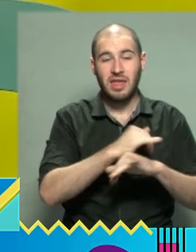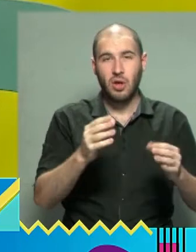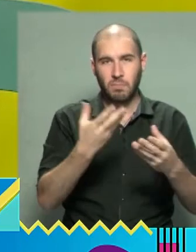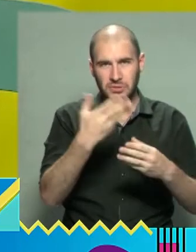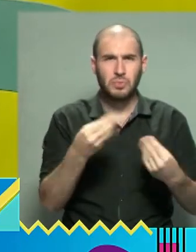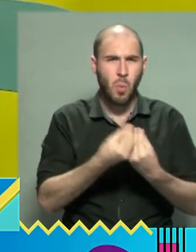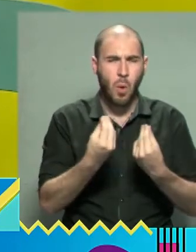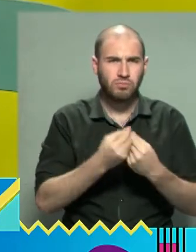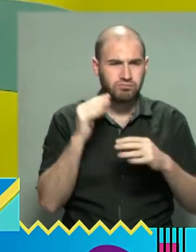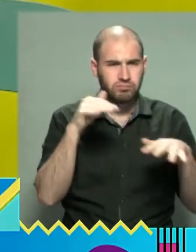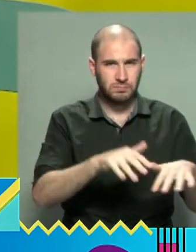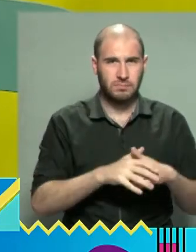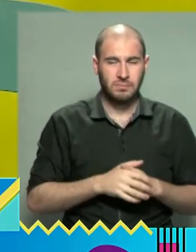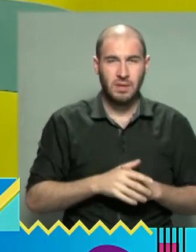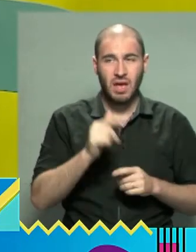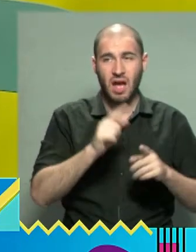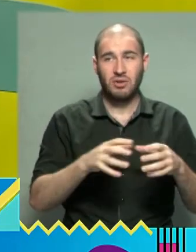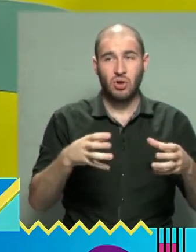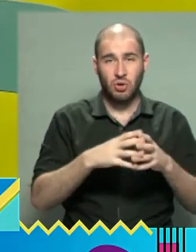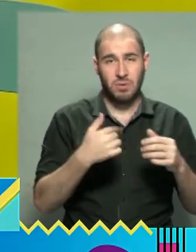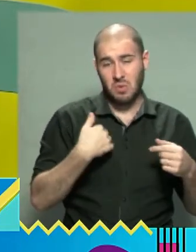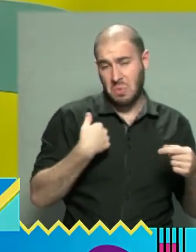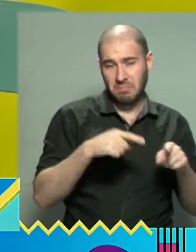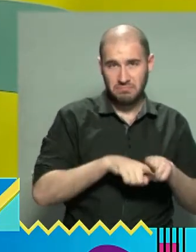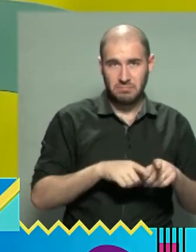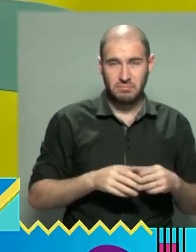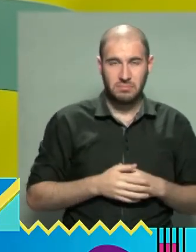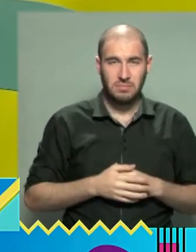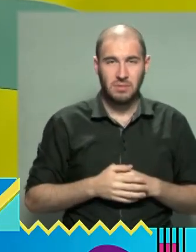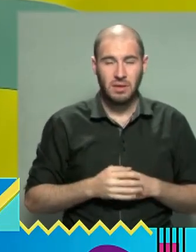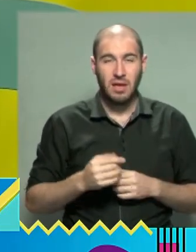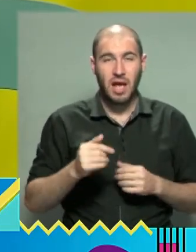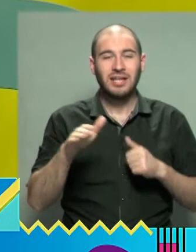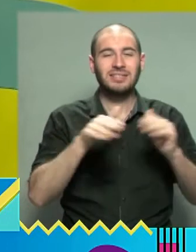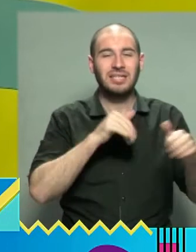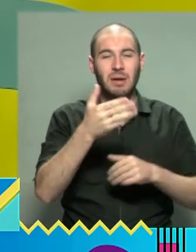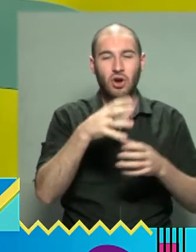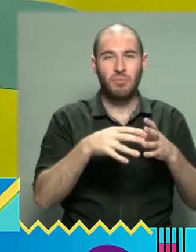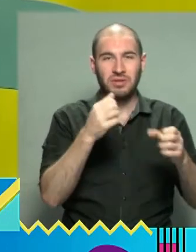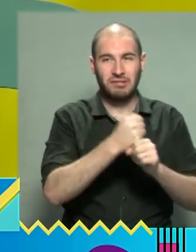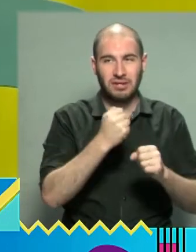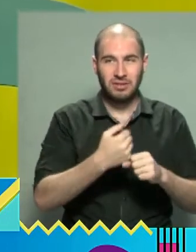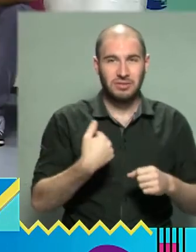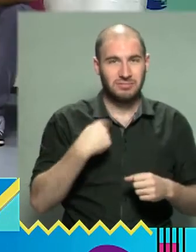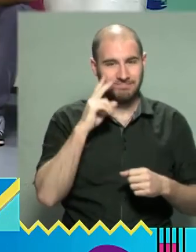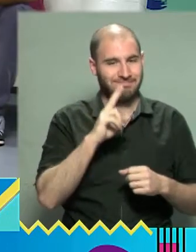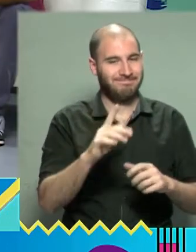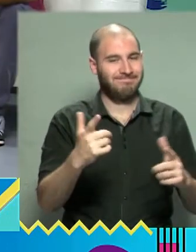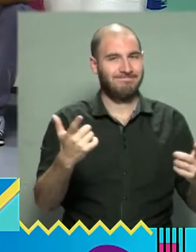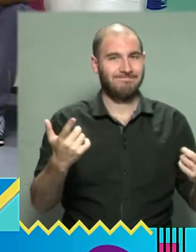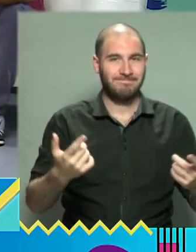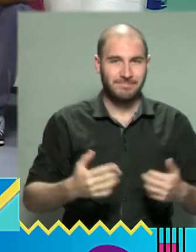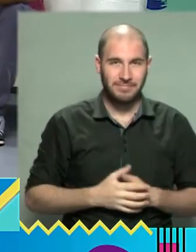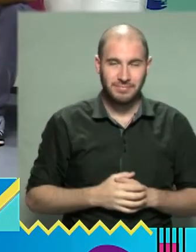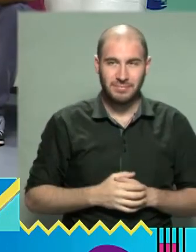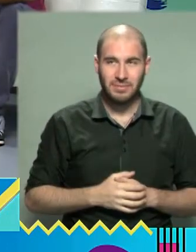de trabajadores. Y por ahí eran militantes como yo, Ahora, la convocatoria de los trabajadores yo realmente no la veía.